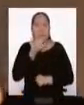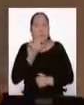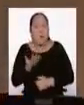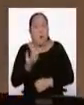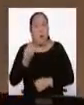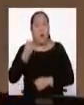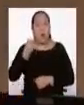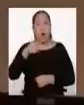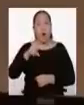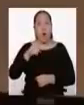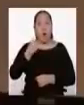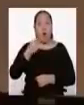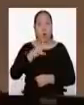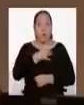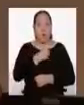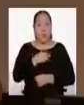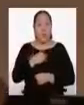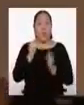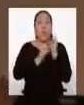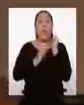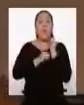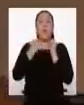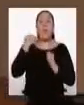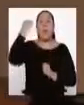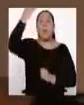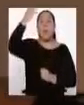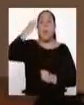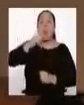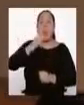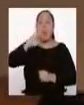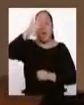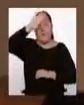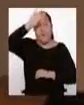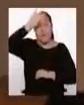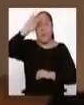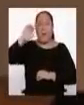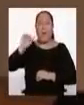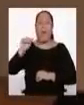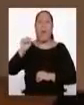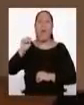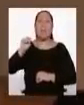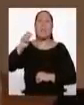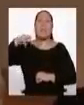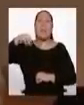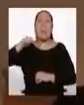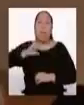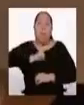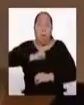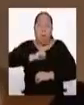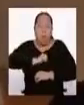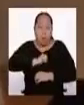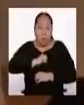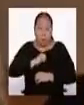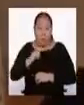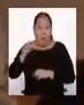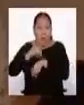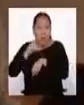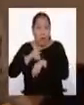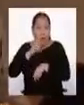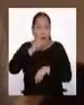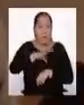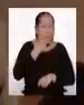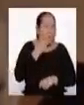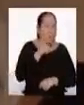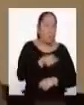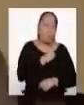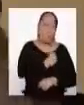los 11 años mi hermano mayor se enferma de asma y el doctor le dice a mi mamá que tenemos que salir de Lima como sea, porque si no mi